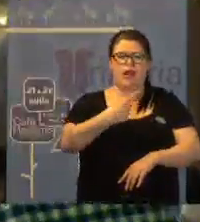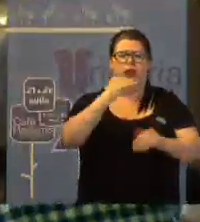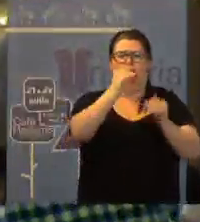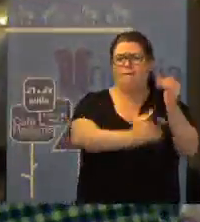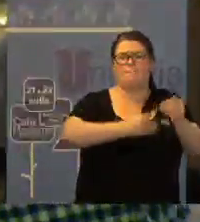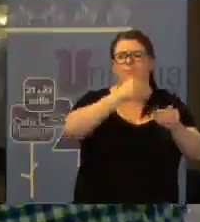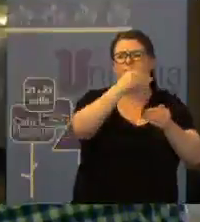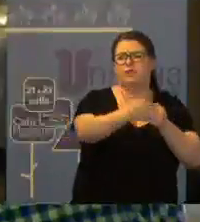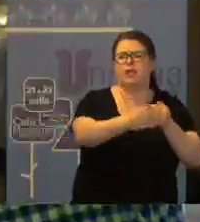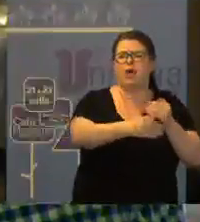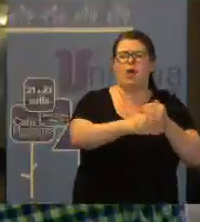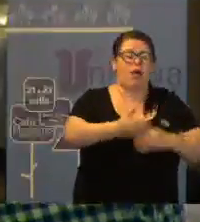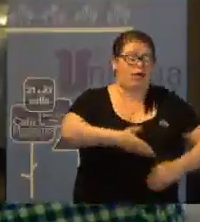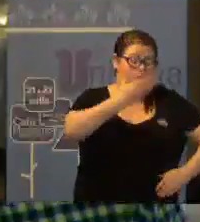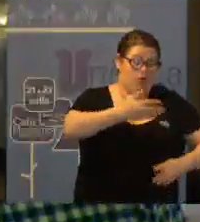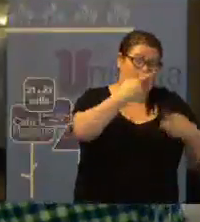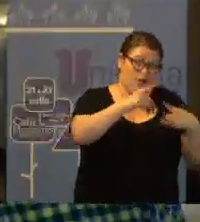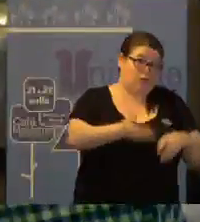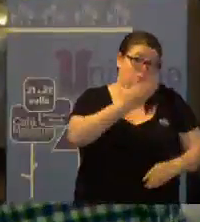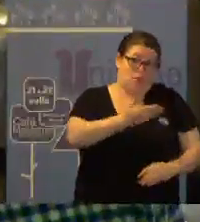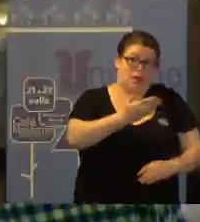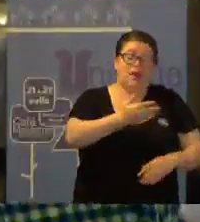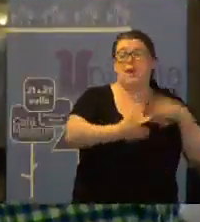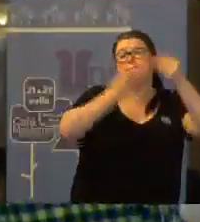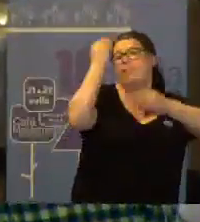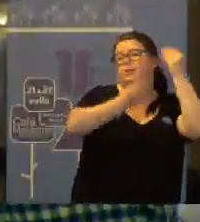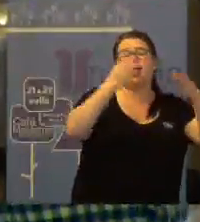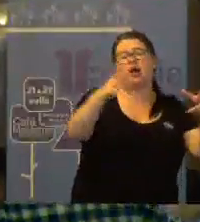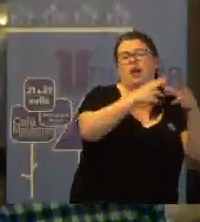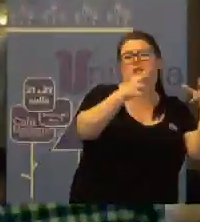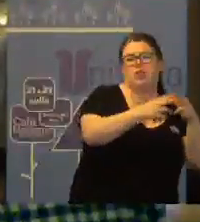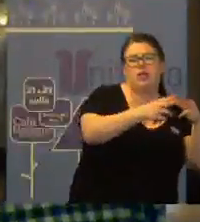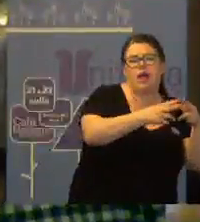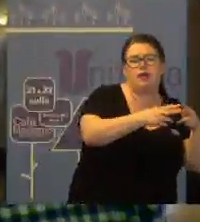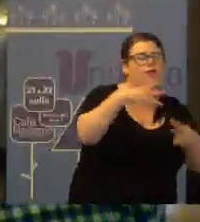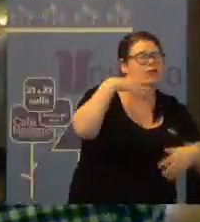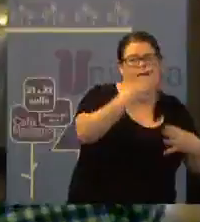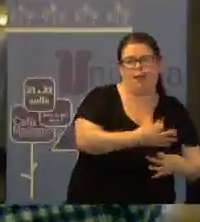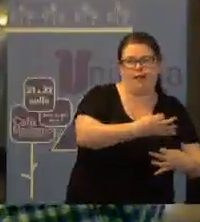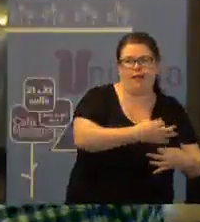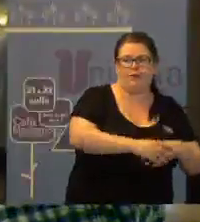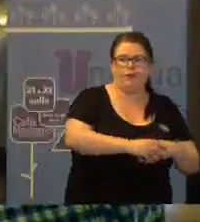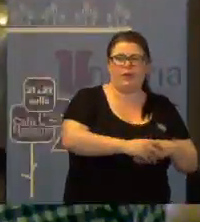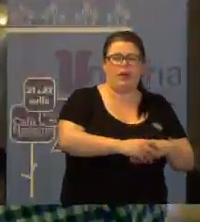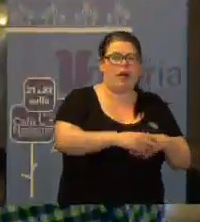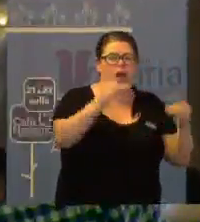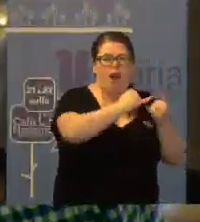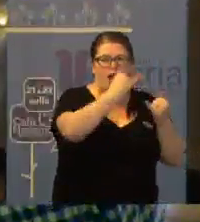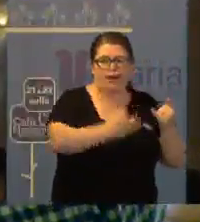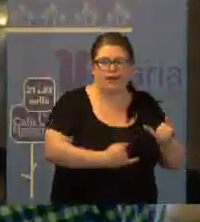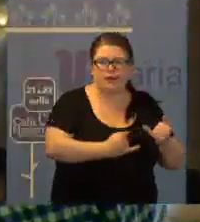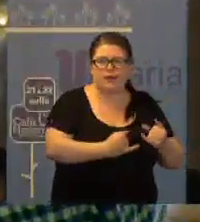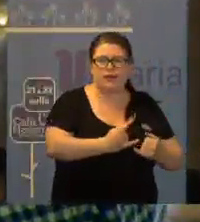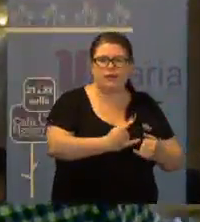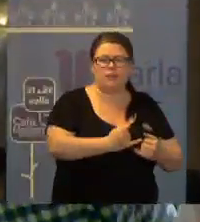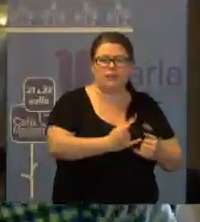aparte que tamén os sentimentos son importantes, e pensar que sociedade queremos. É curioso cando se fala ahora da crisis do